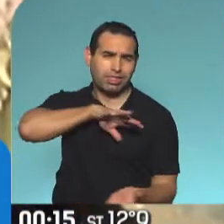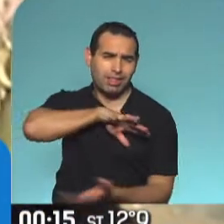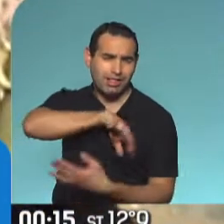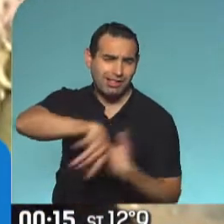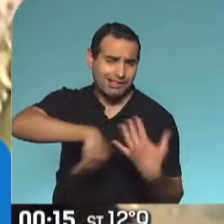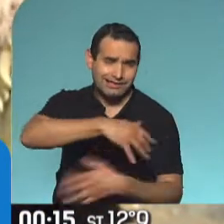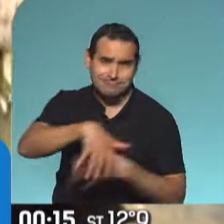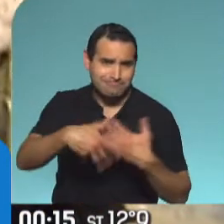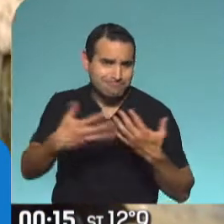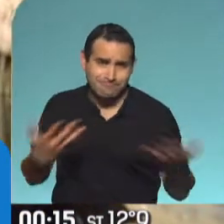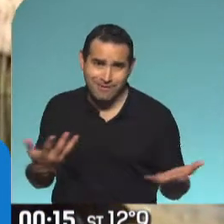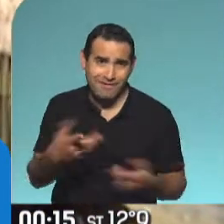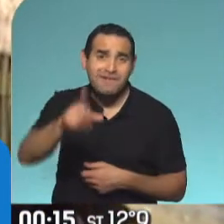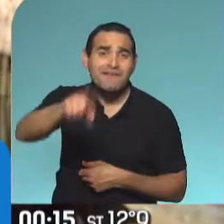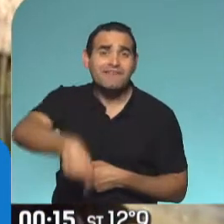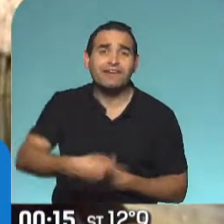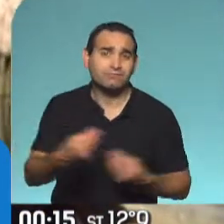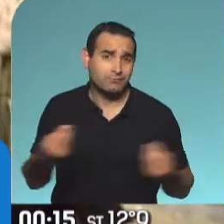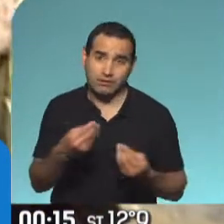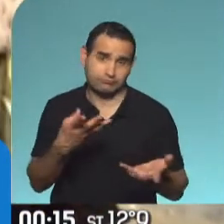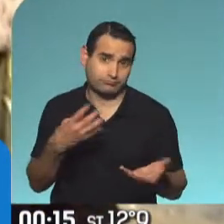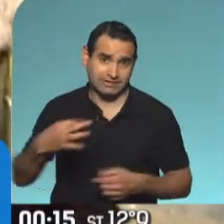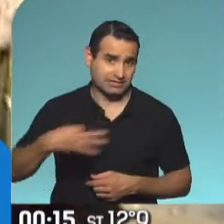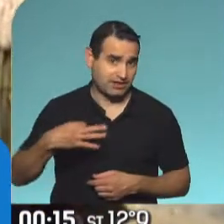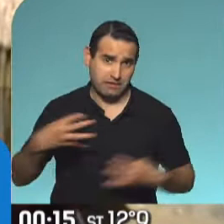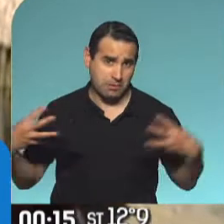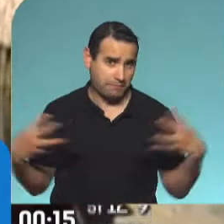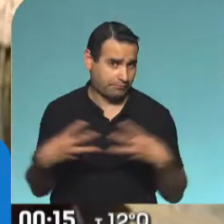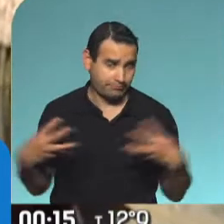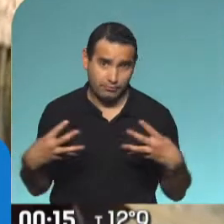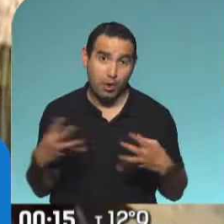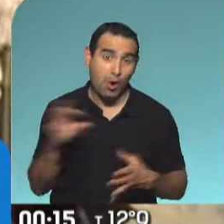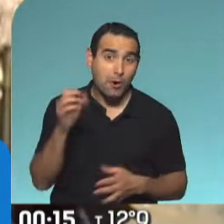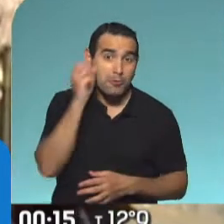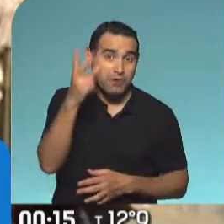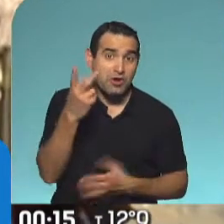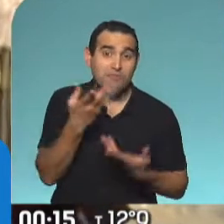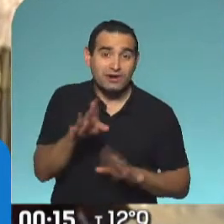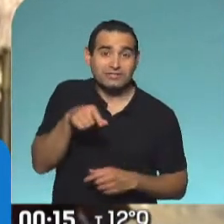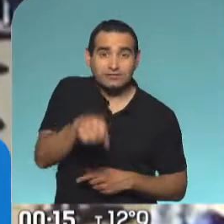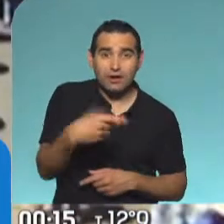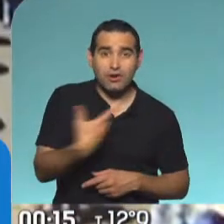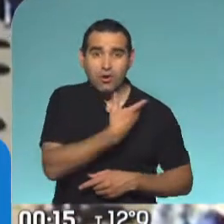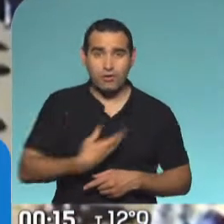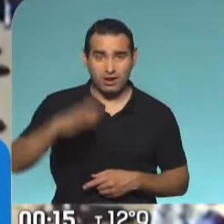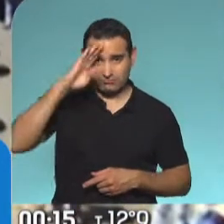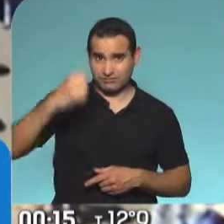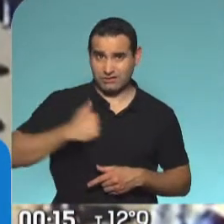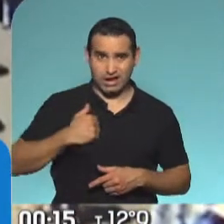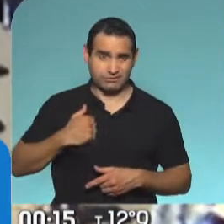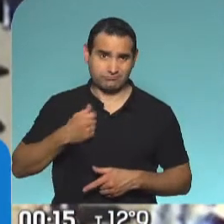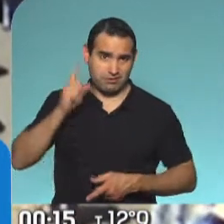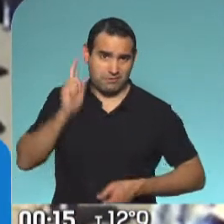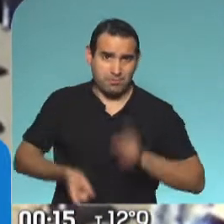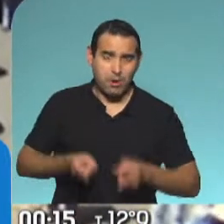lamentablemente, puede dejar por resultado una guerra civil. O peor aún, el retorno de los gobiernos militares. Por